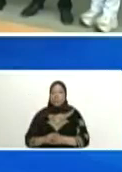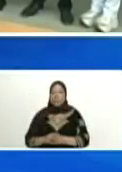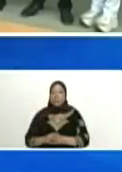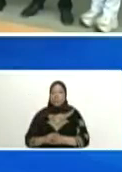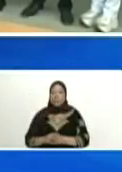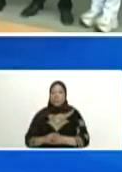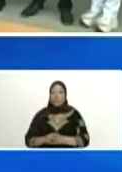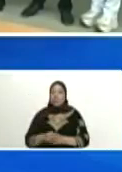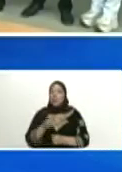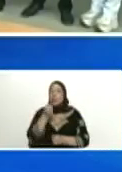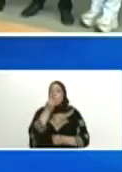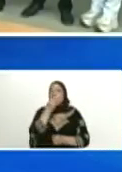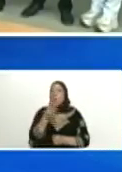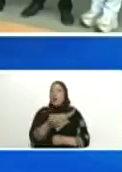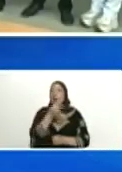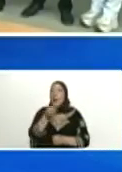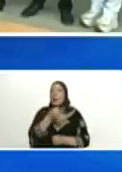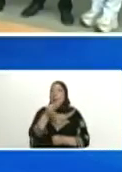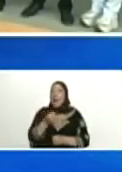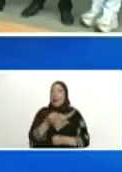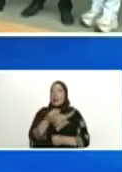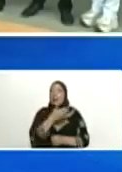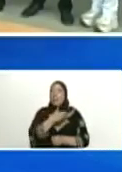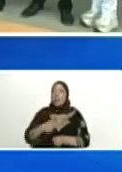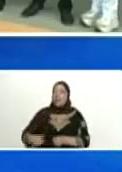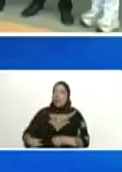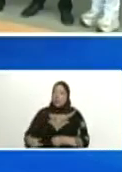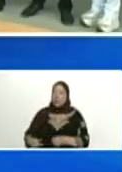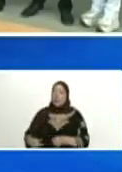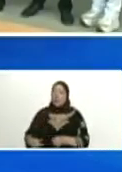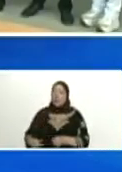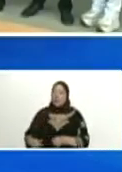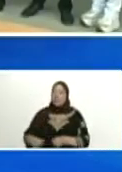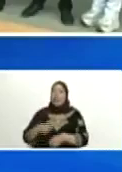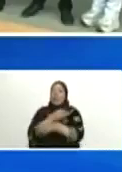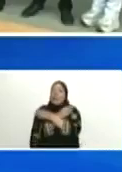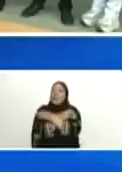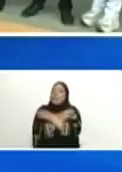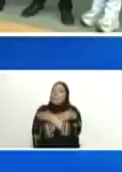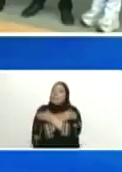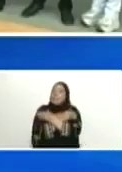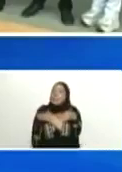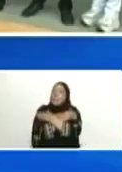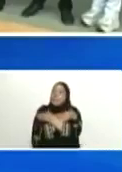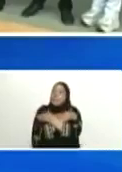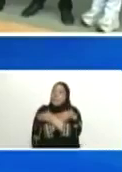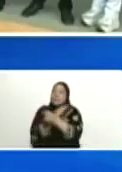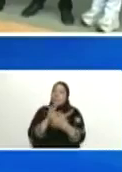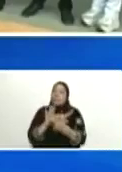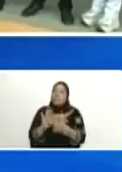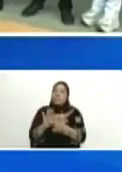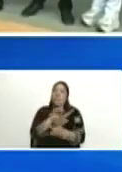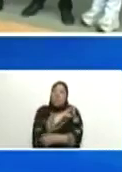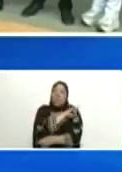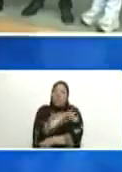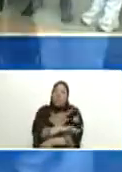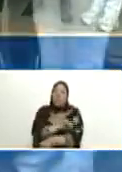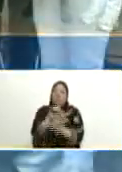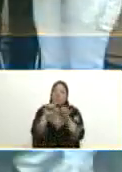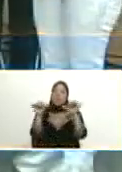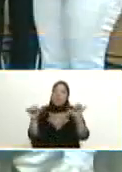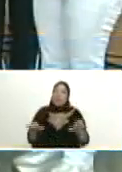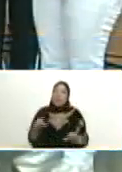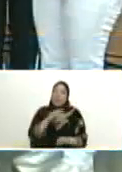Adelante. Buenas tardes, presidente. Bueno, primero que nada, felicitarlo a usted, que está al frente de este poderoso sistema